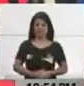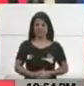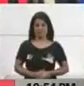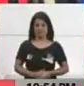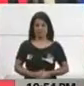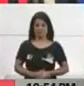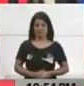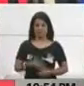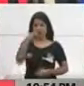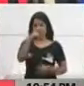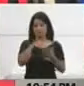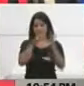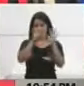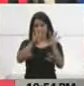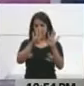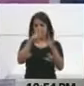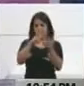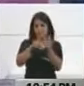Año 62.